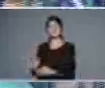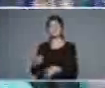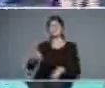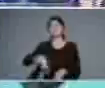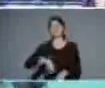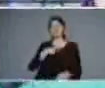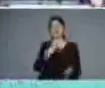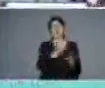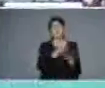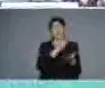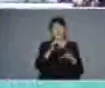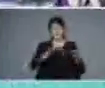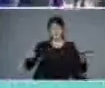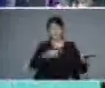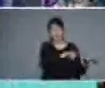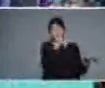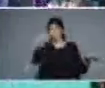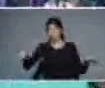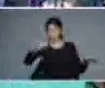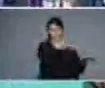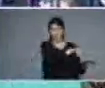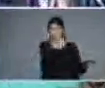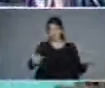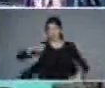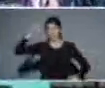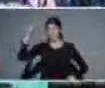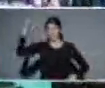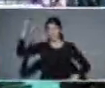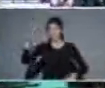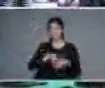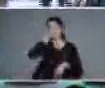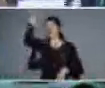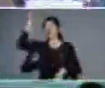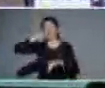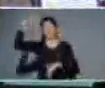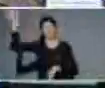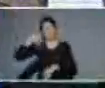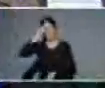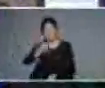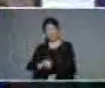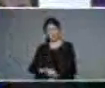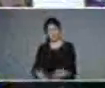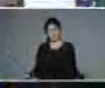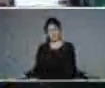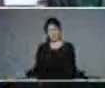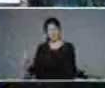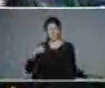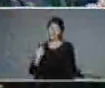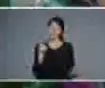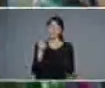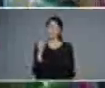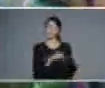pagar el transporte insular máscaro que al extranjero va así poder dejar aquí